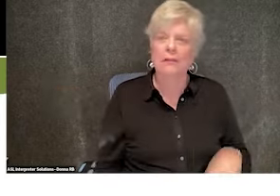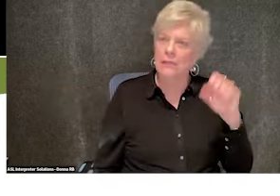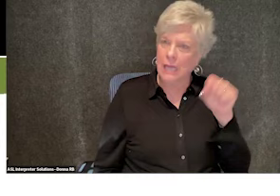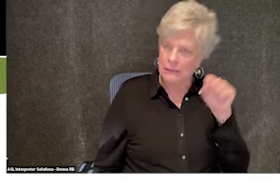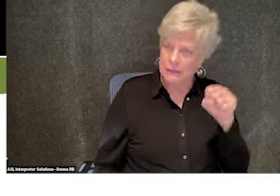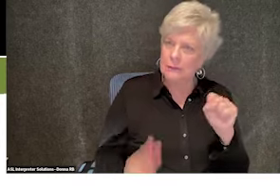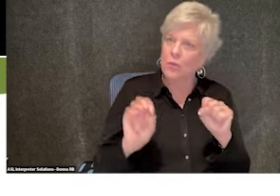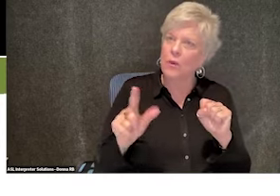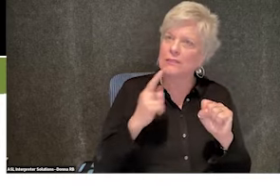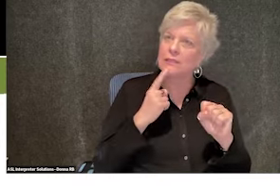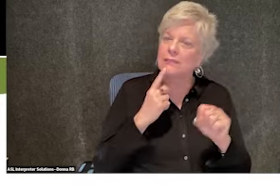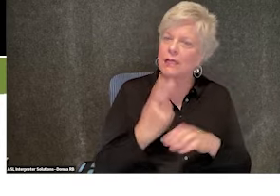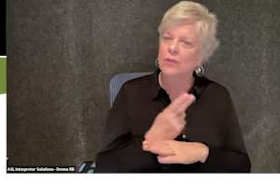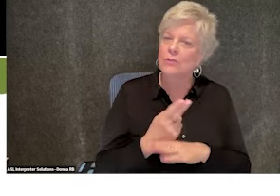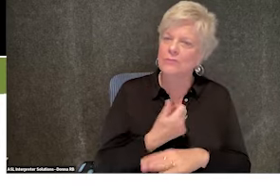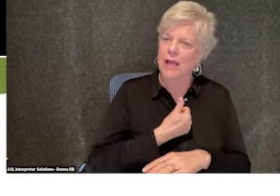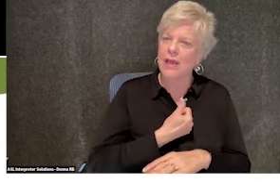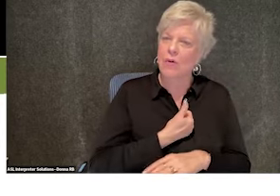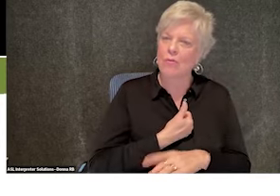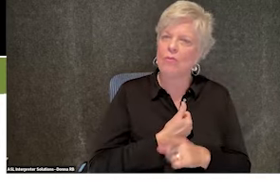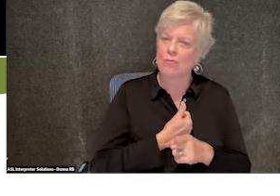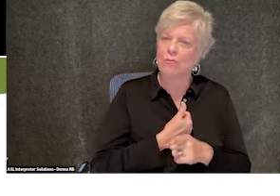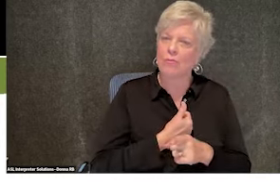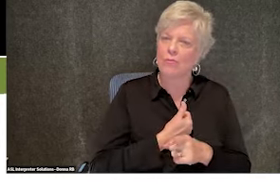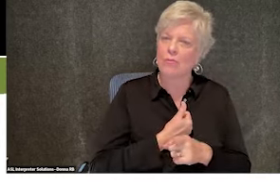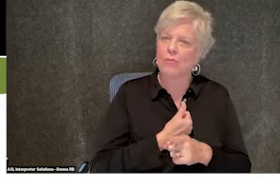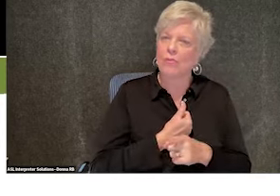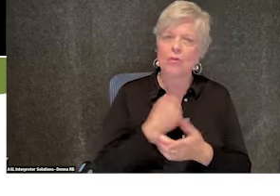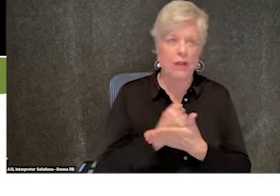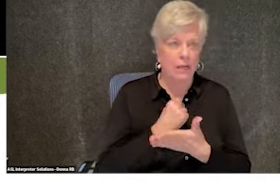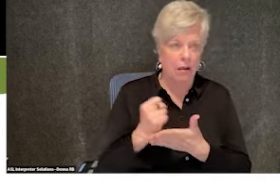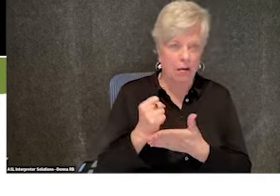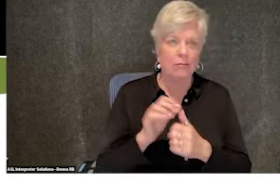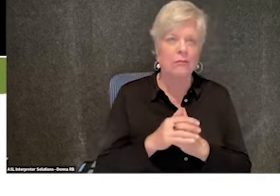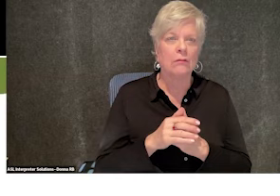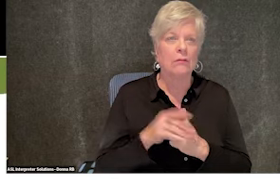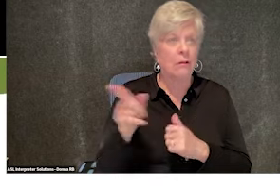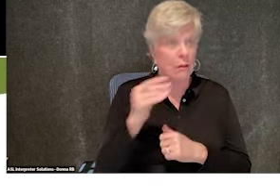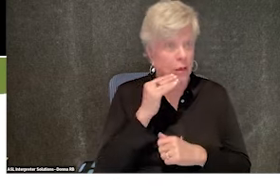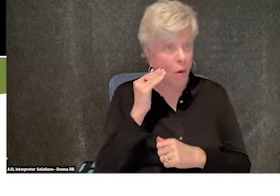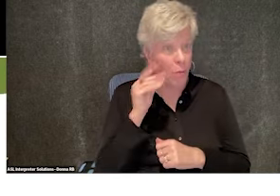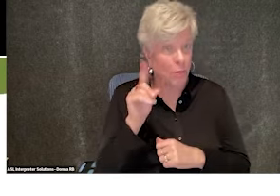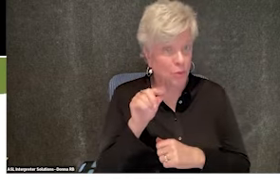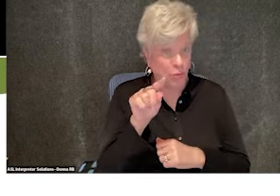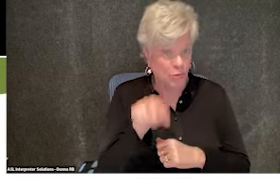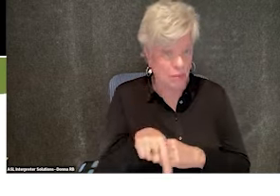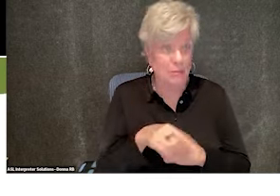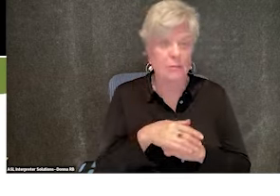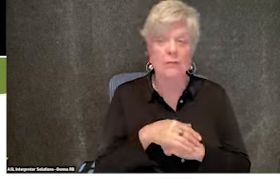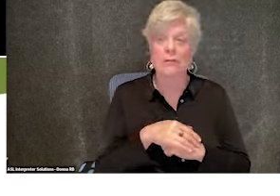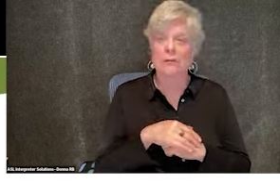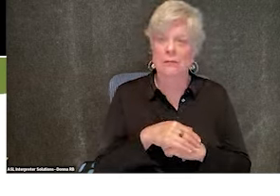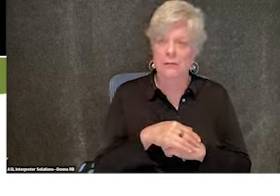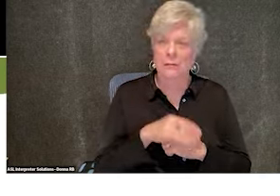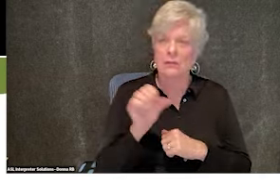que utiliza. Yo sí preparo mis propias comidas, o yo hago también de entrega, consigo para